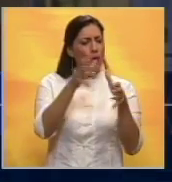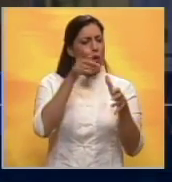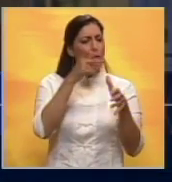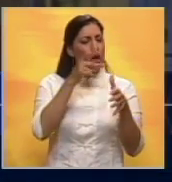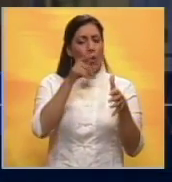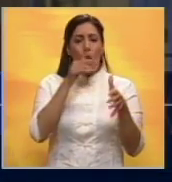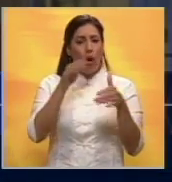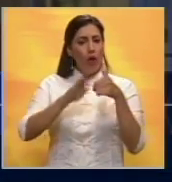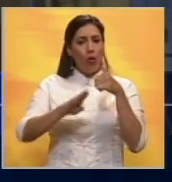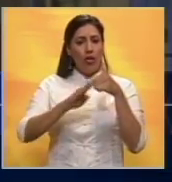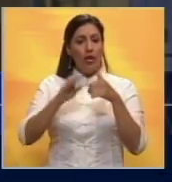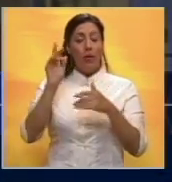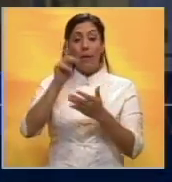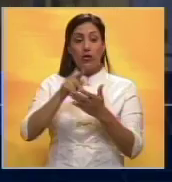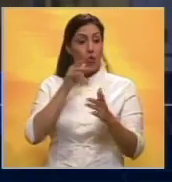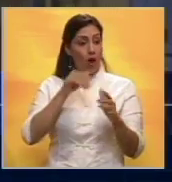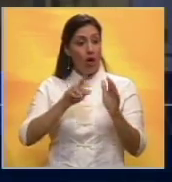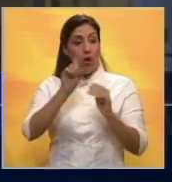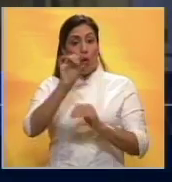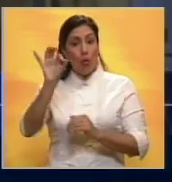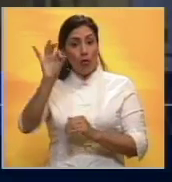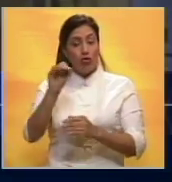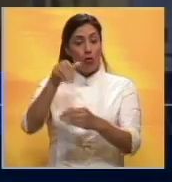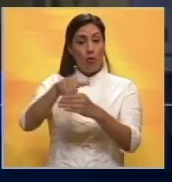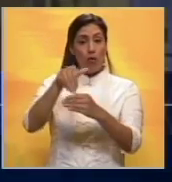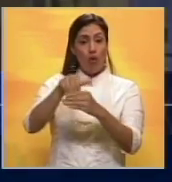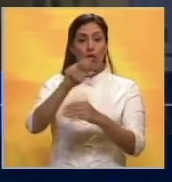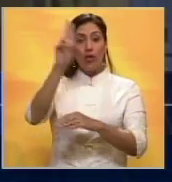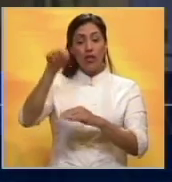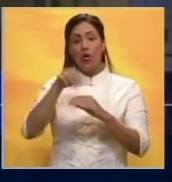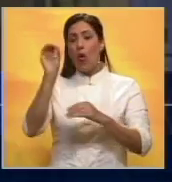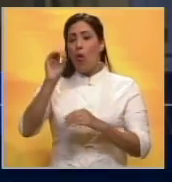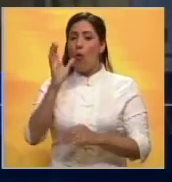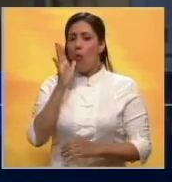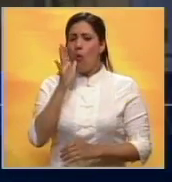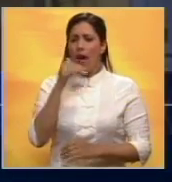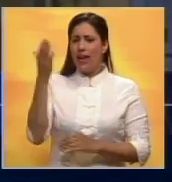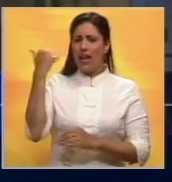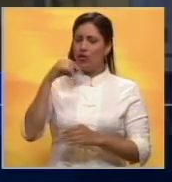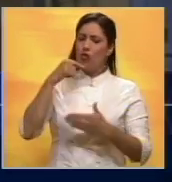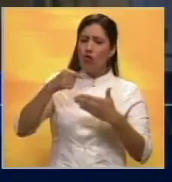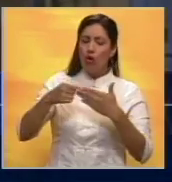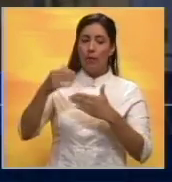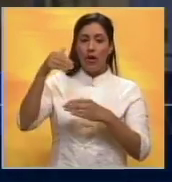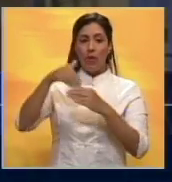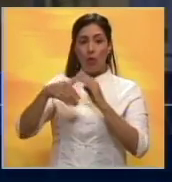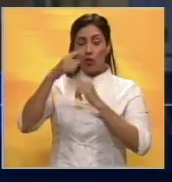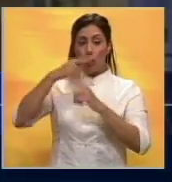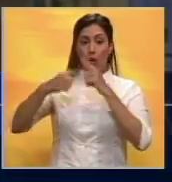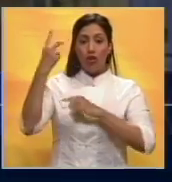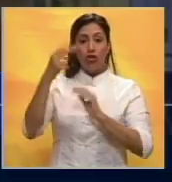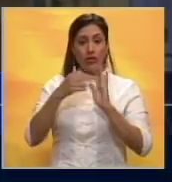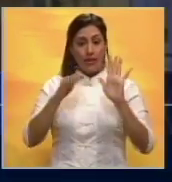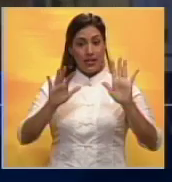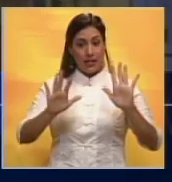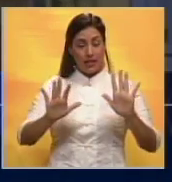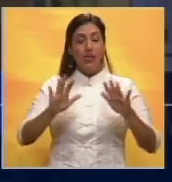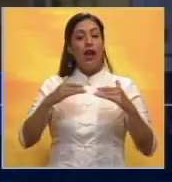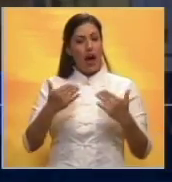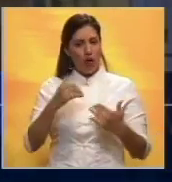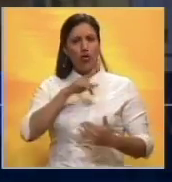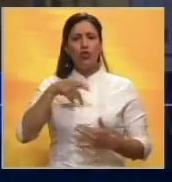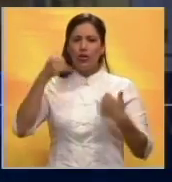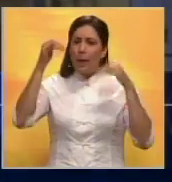participaron en los últimos comisios que no obtuvieron el 1% de la votación nacional o que no existían para las elecciones del año 2010